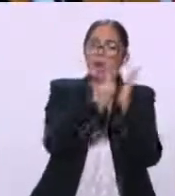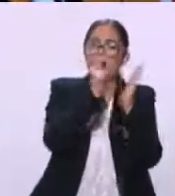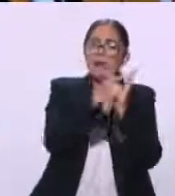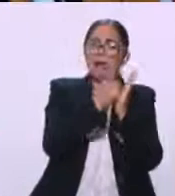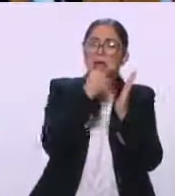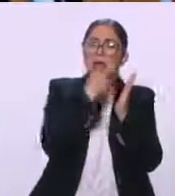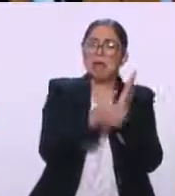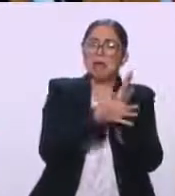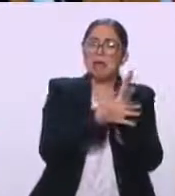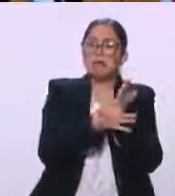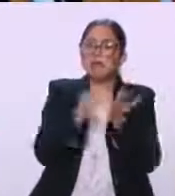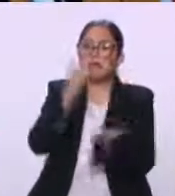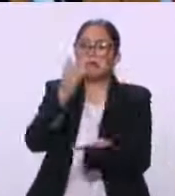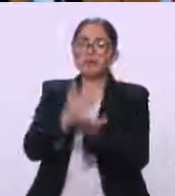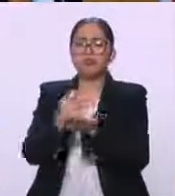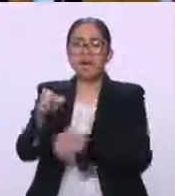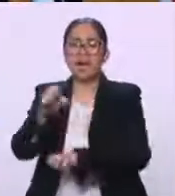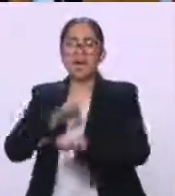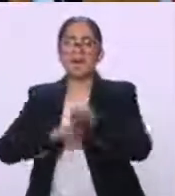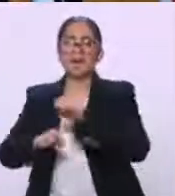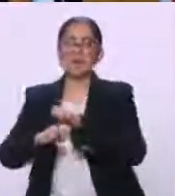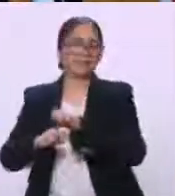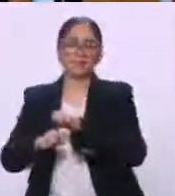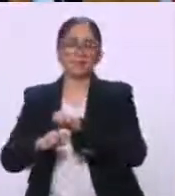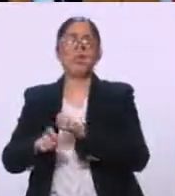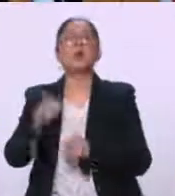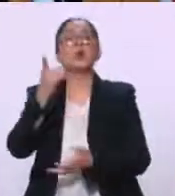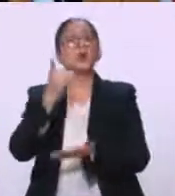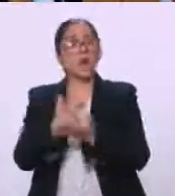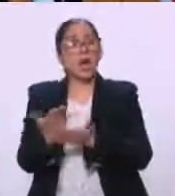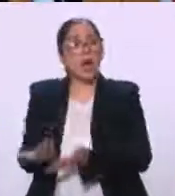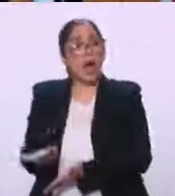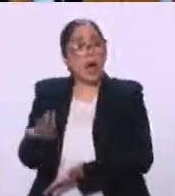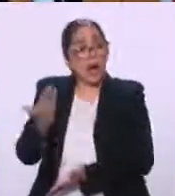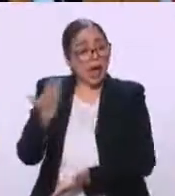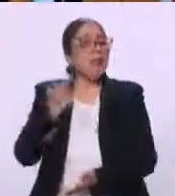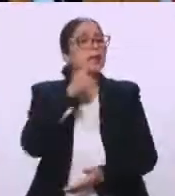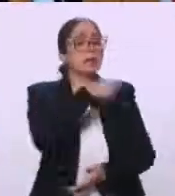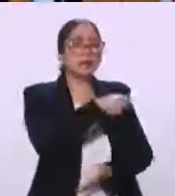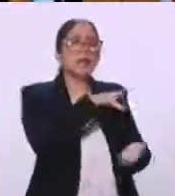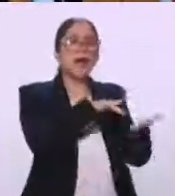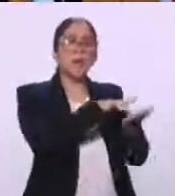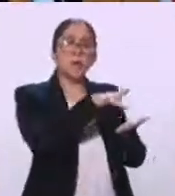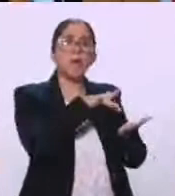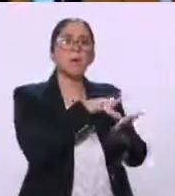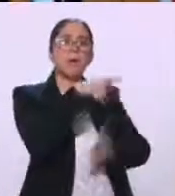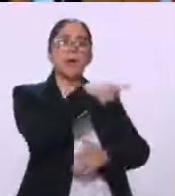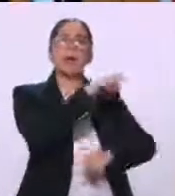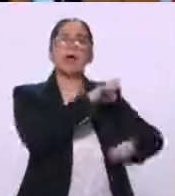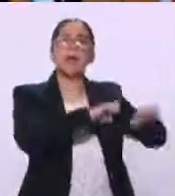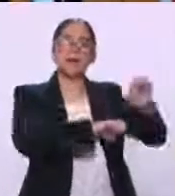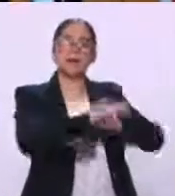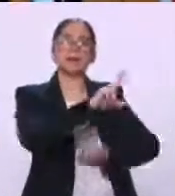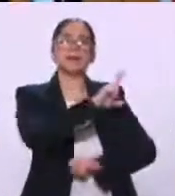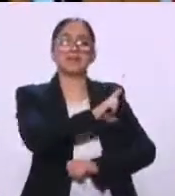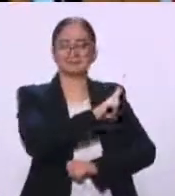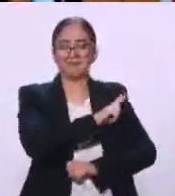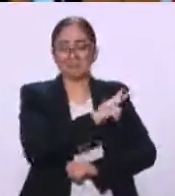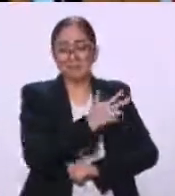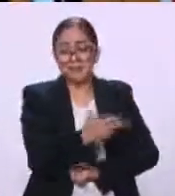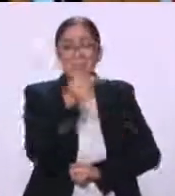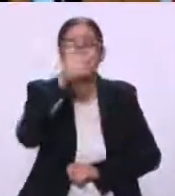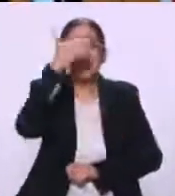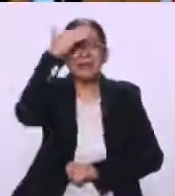eso. Simplemente se había dado trato preferencial a privados. Hay que tomar en cuenta que tenemos una herencia de la